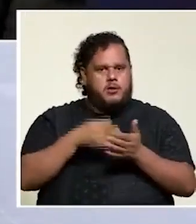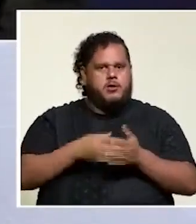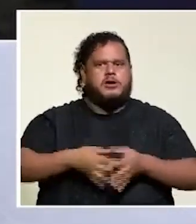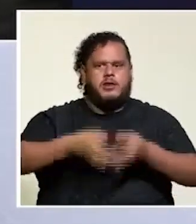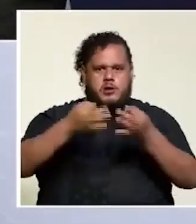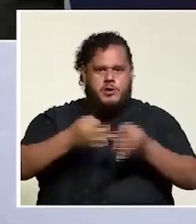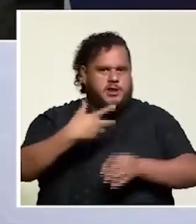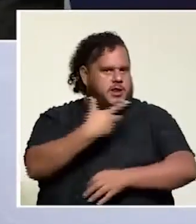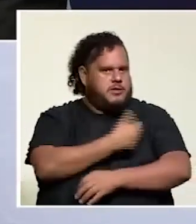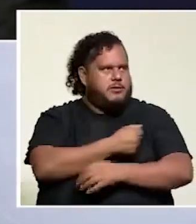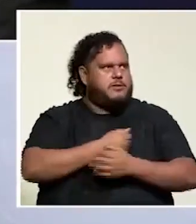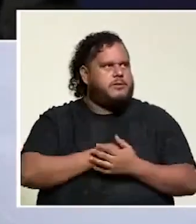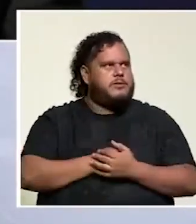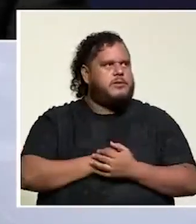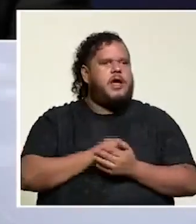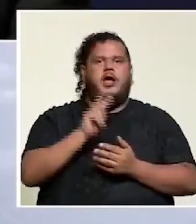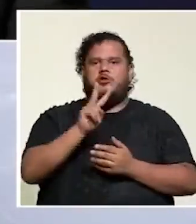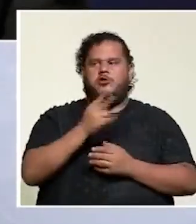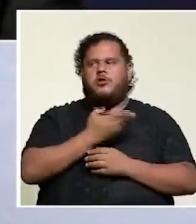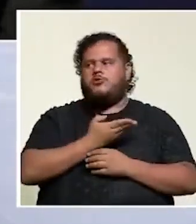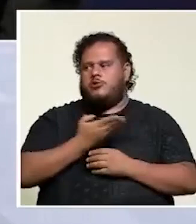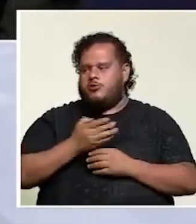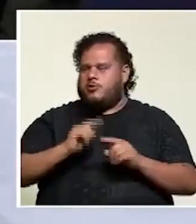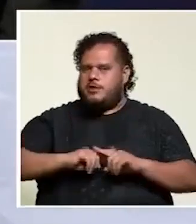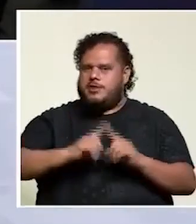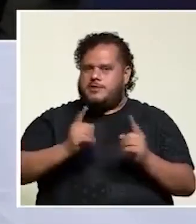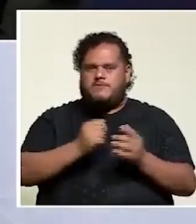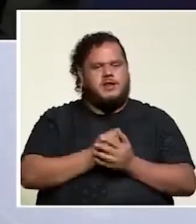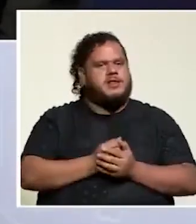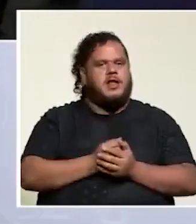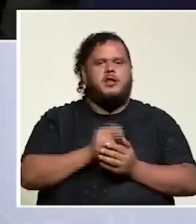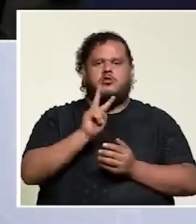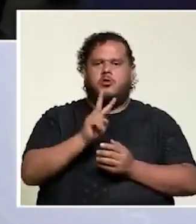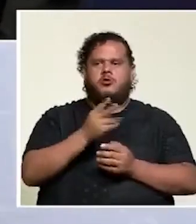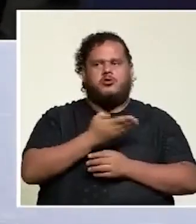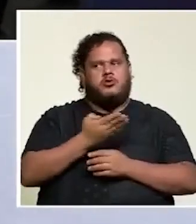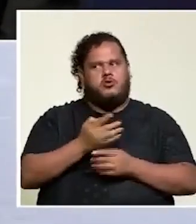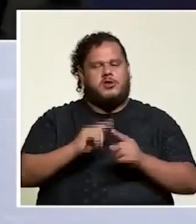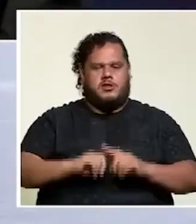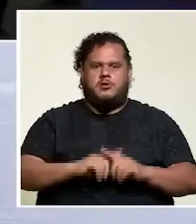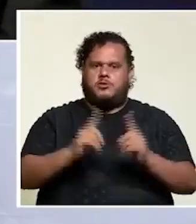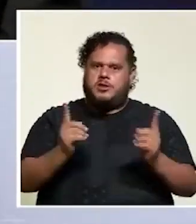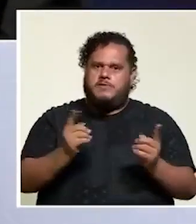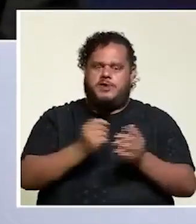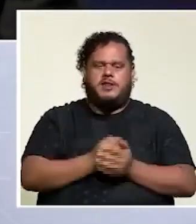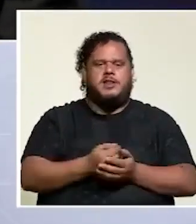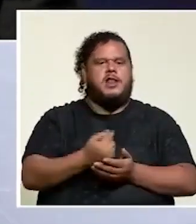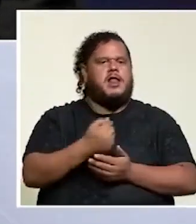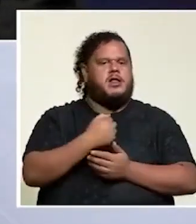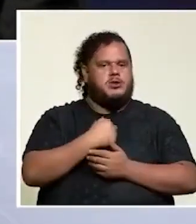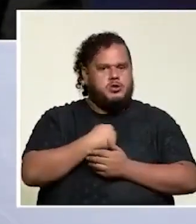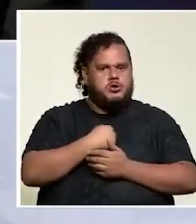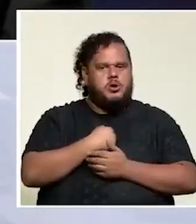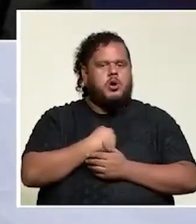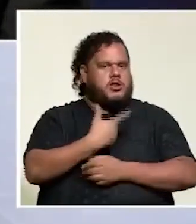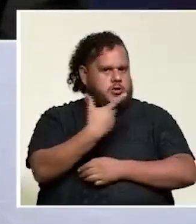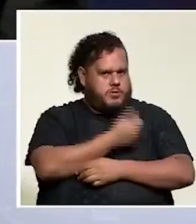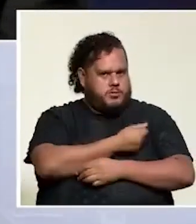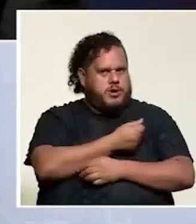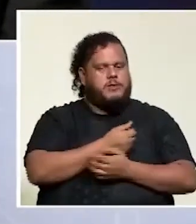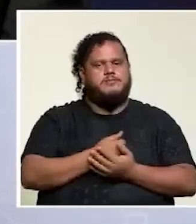las vacunas, don Eliezer, usted sabe de lo que le estoy hablando. No, son dos cosas muy diferentes. Yo estoy